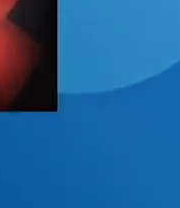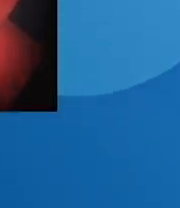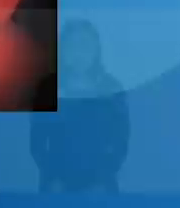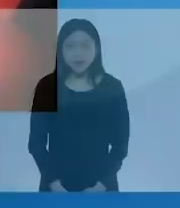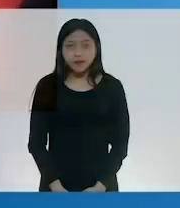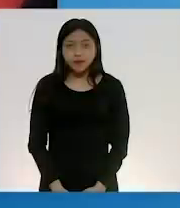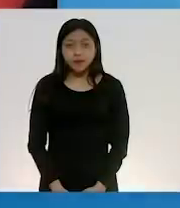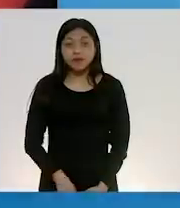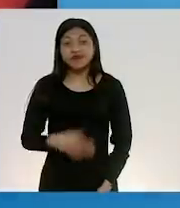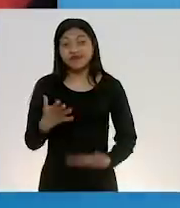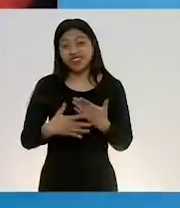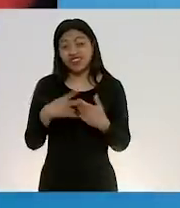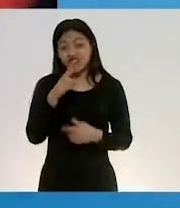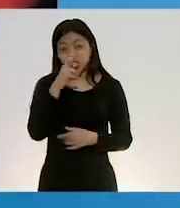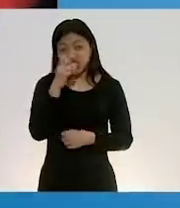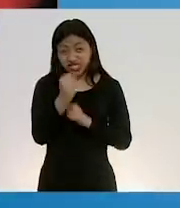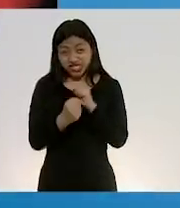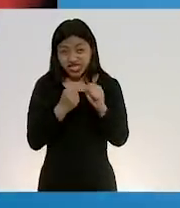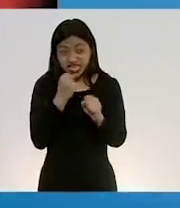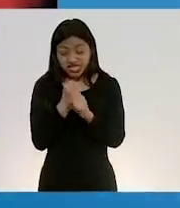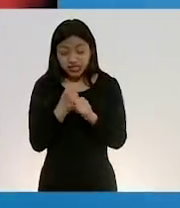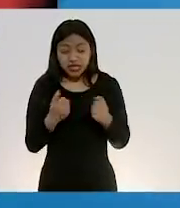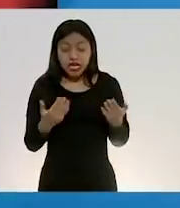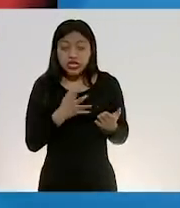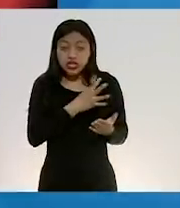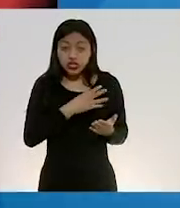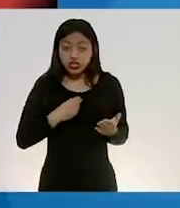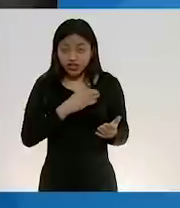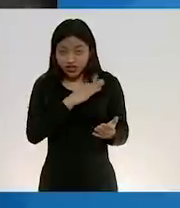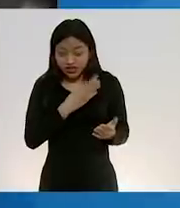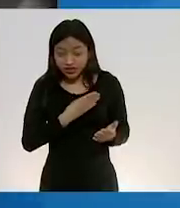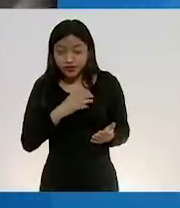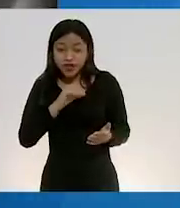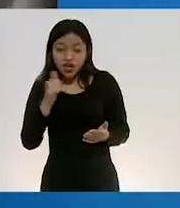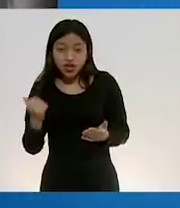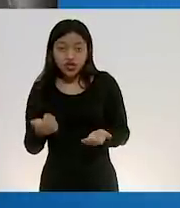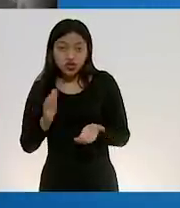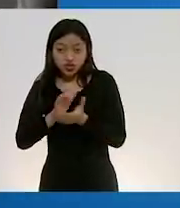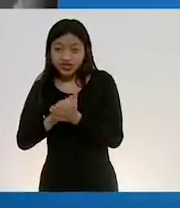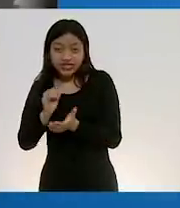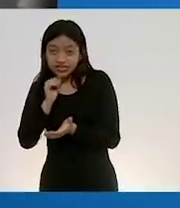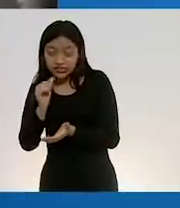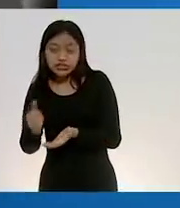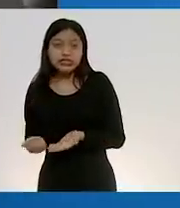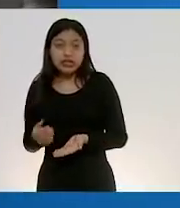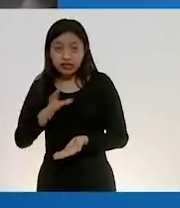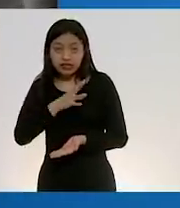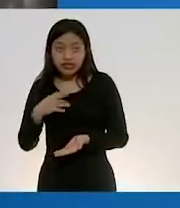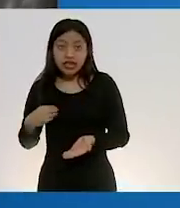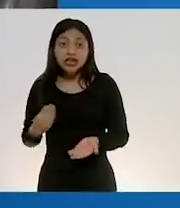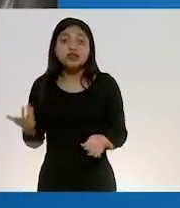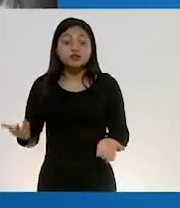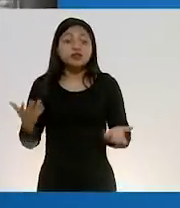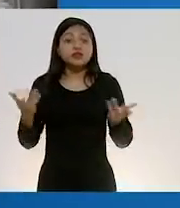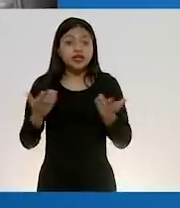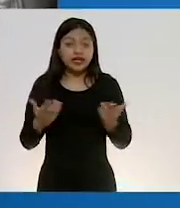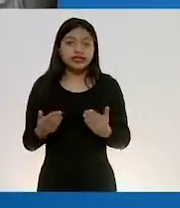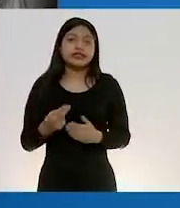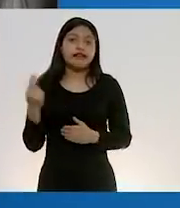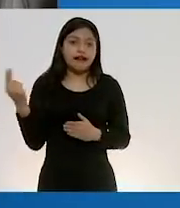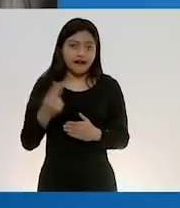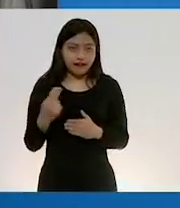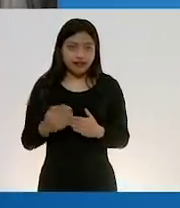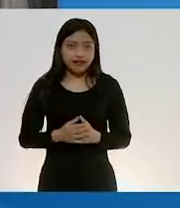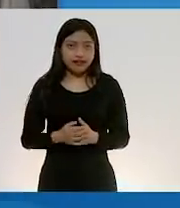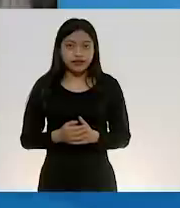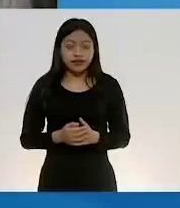Después de 200 años de convivencia de hijos legítimos e ilegítimos, la modernidad ilustrada pretendió establecer barreras en defensa